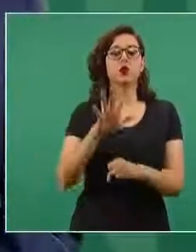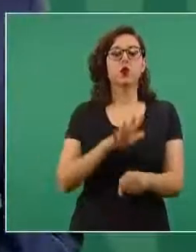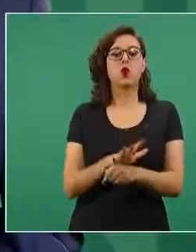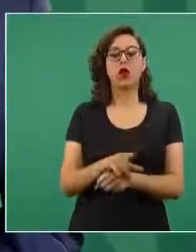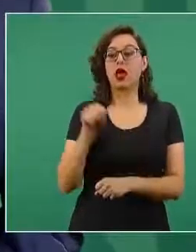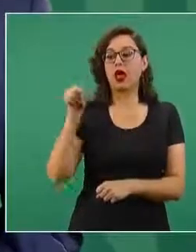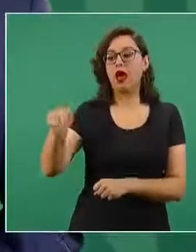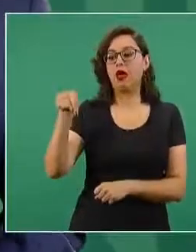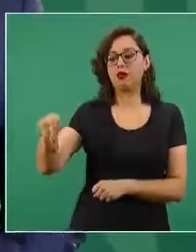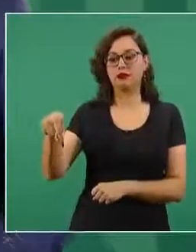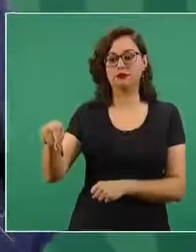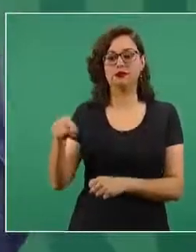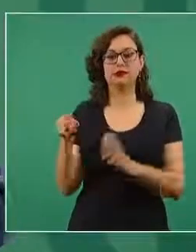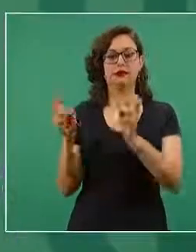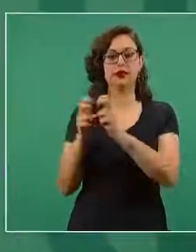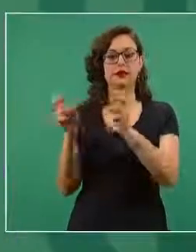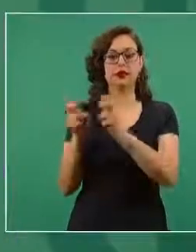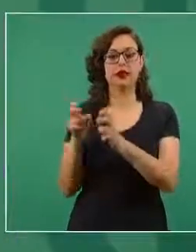Tampico,